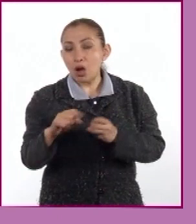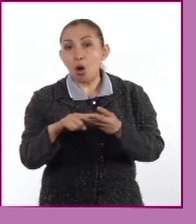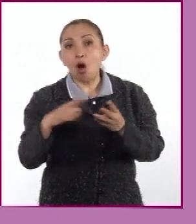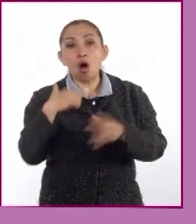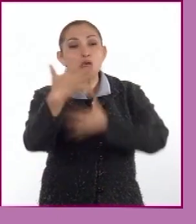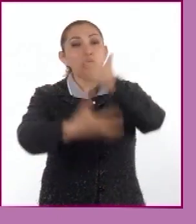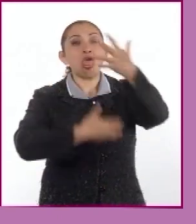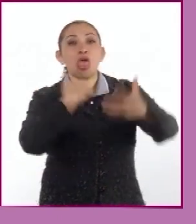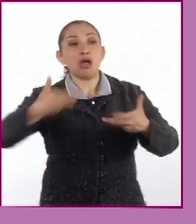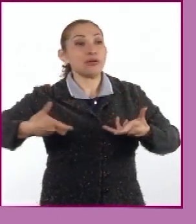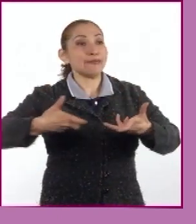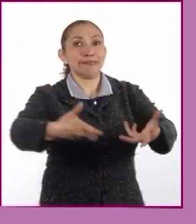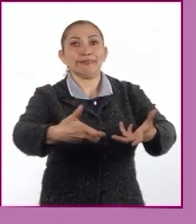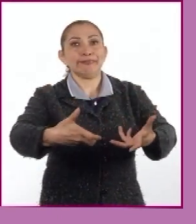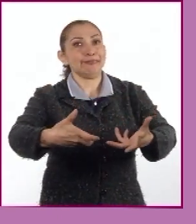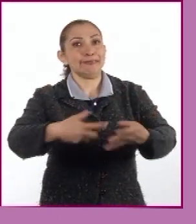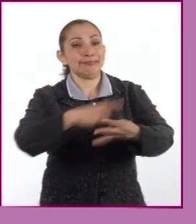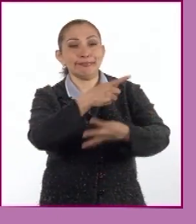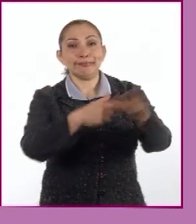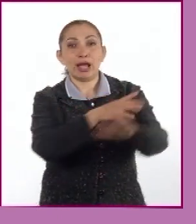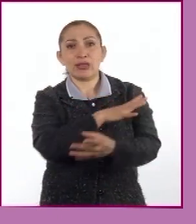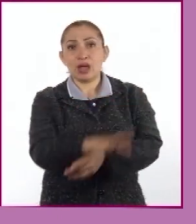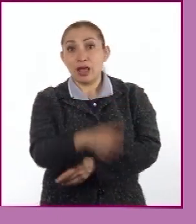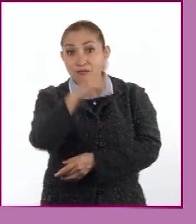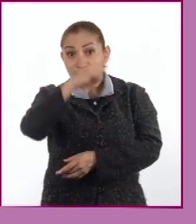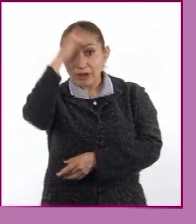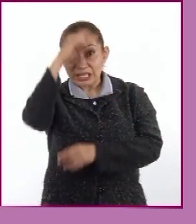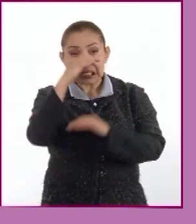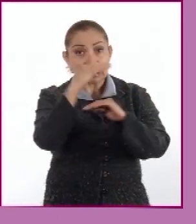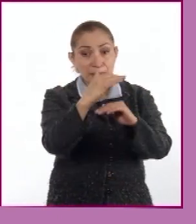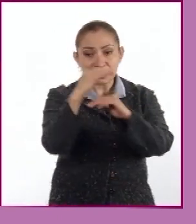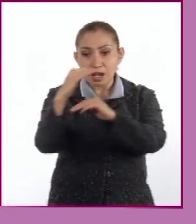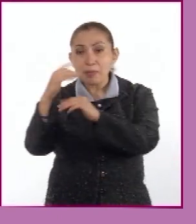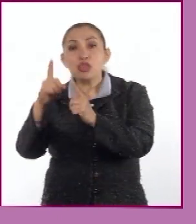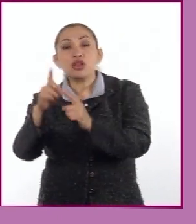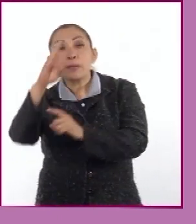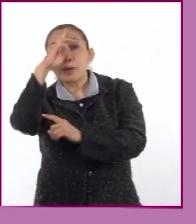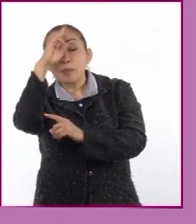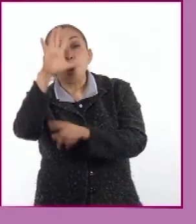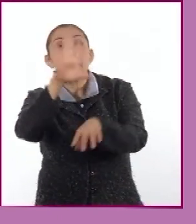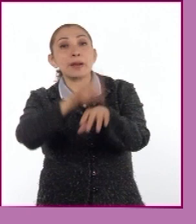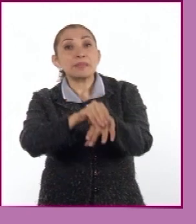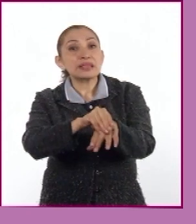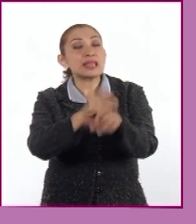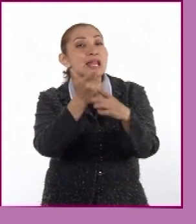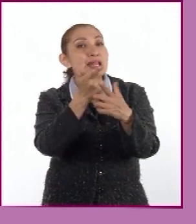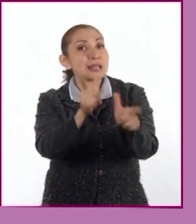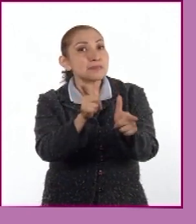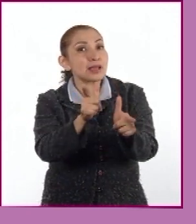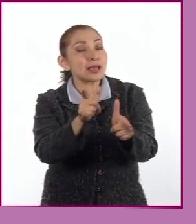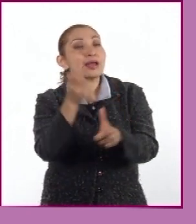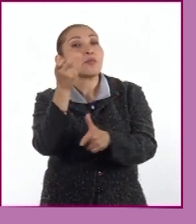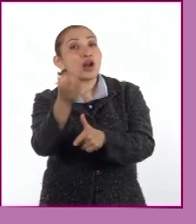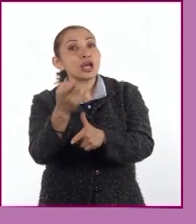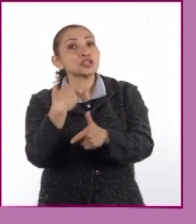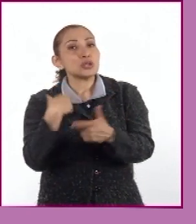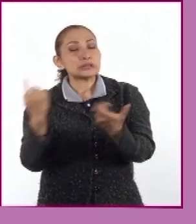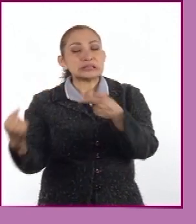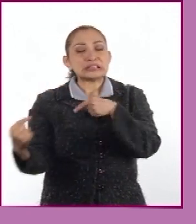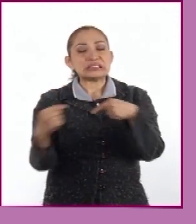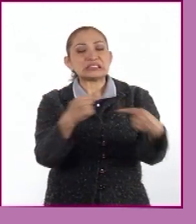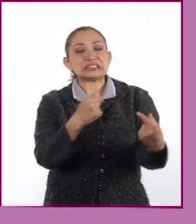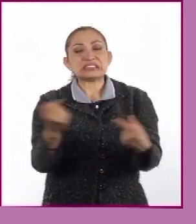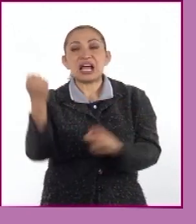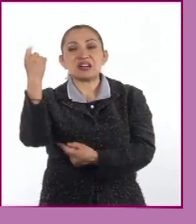el orden público. En general, no es fácil delimitar hasta dónde se prohíbe o se permite algo. Por ello, la tensión se hace presente